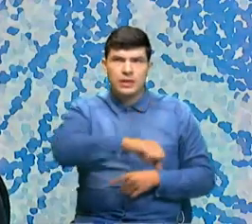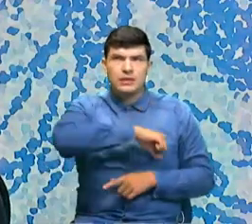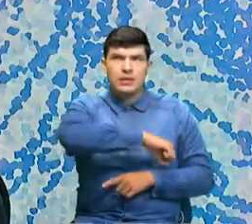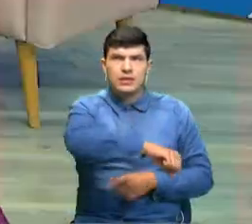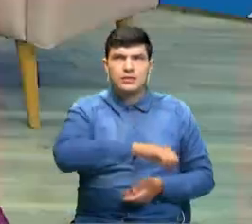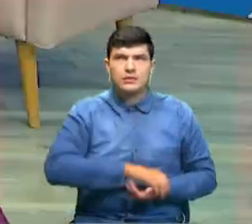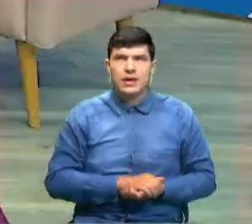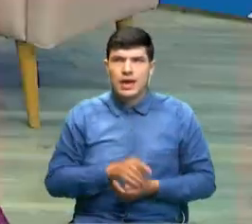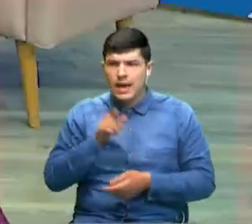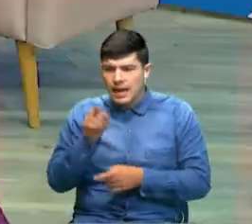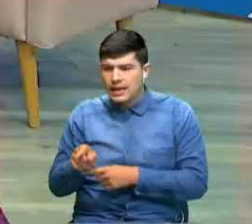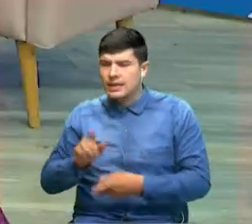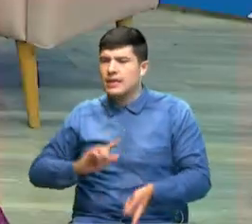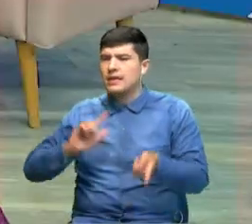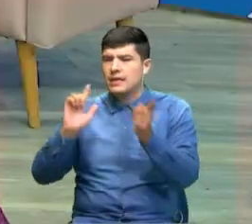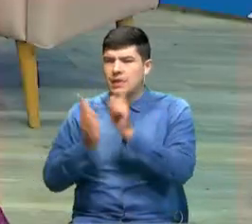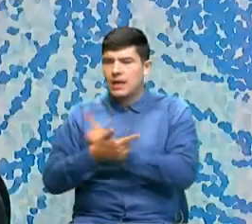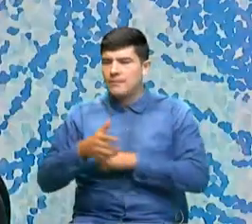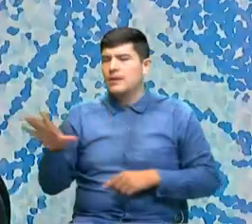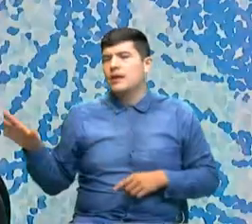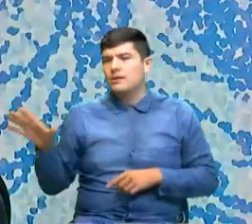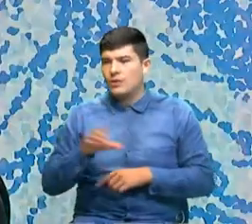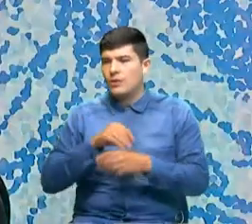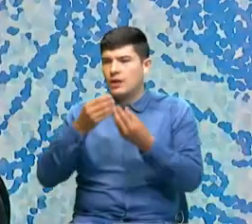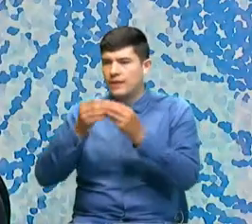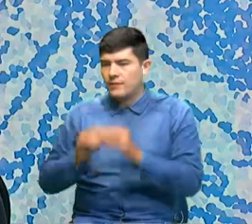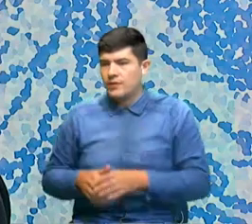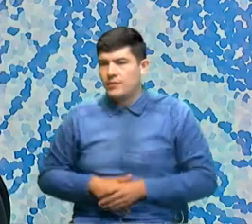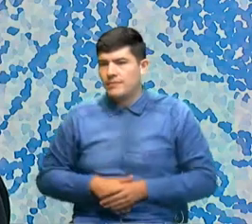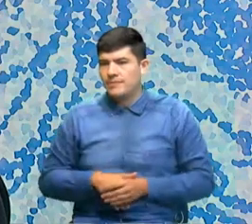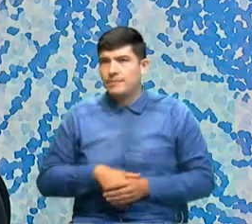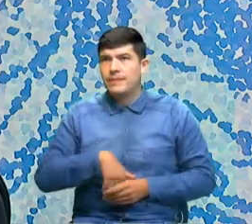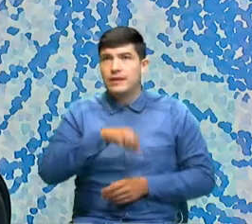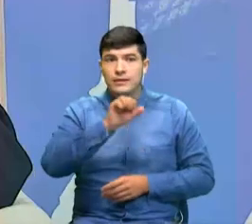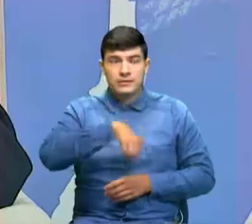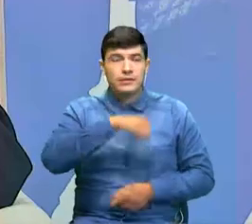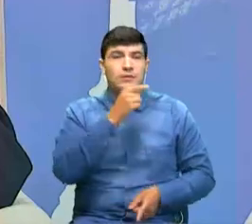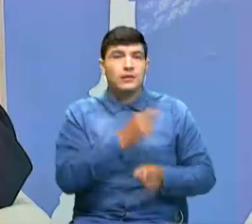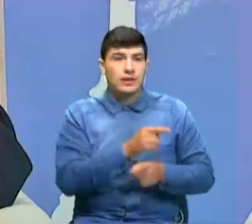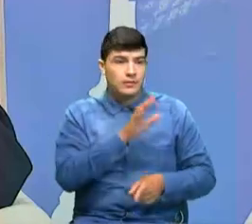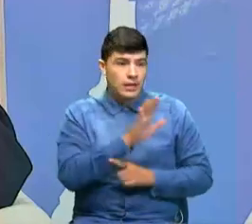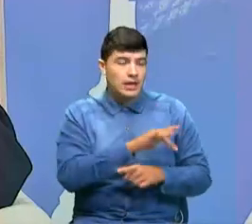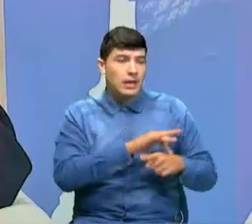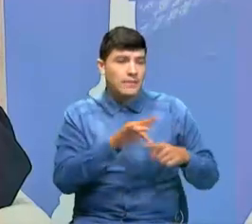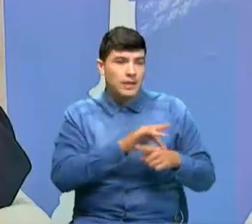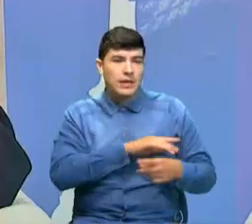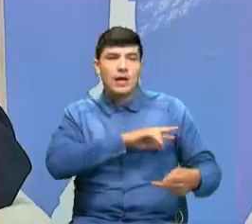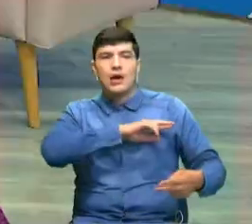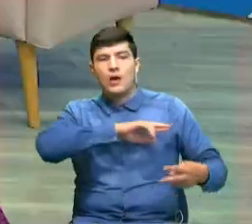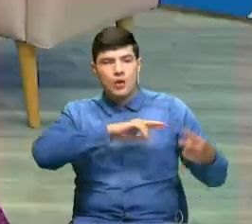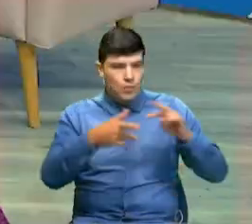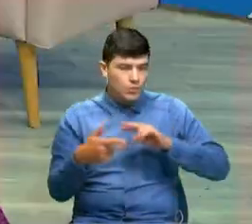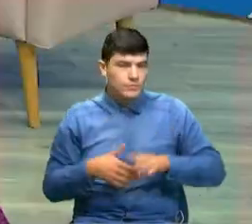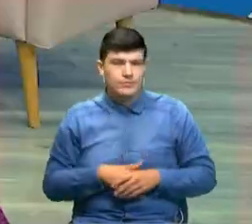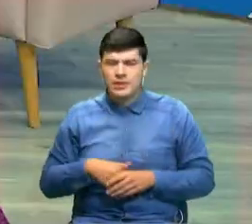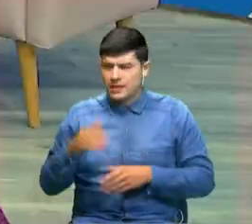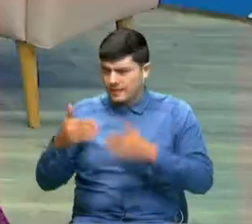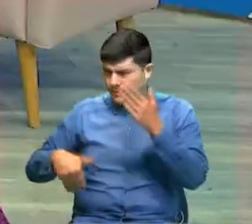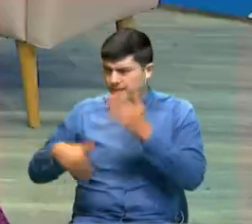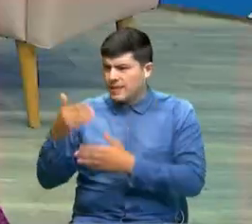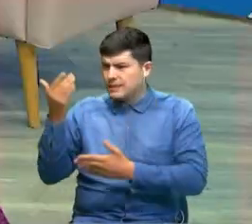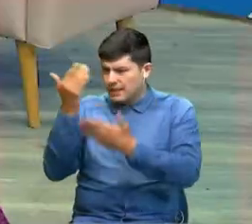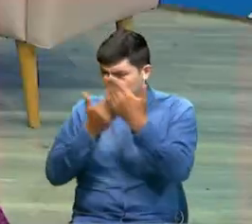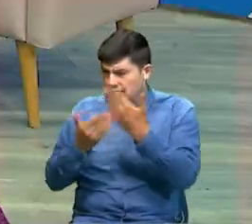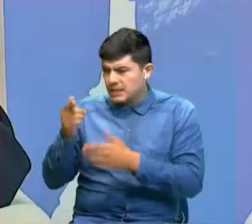Ok. Ahí cambiaría totalmente la figura. Ese escenario, entonces, ya aplicaría otro escenario diferente. Otro escenario diferente. Partamos entonces y